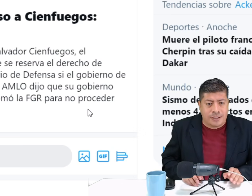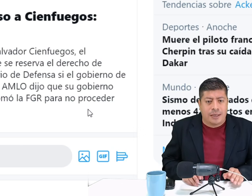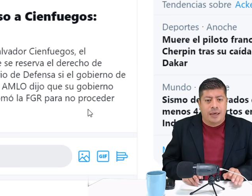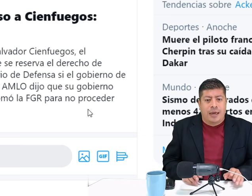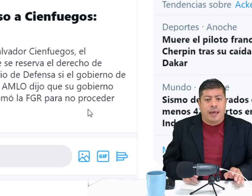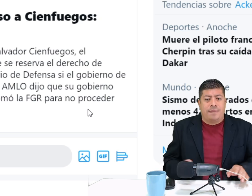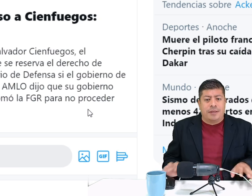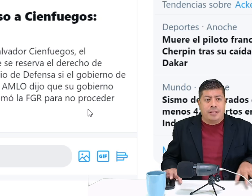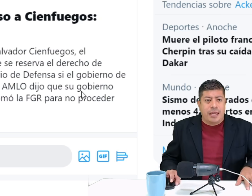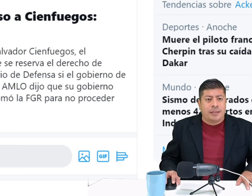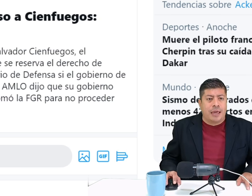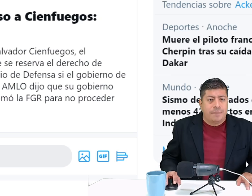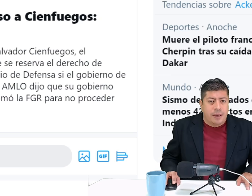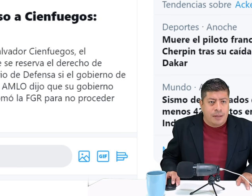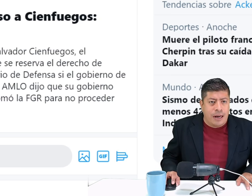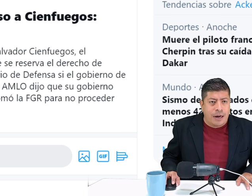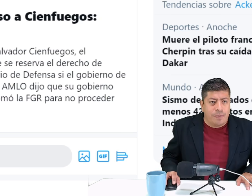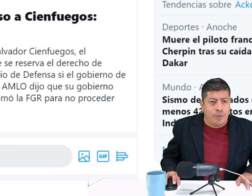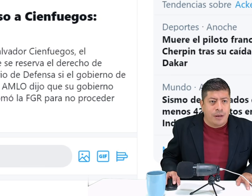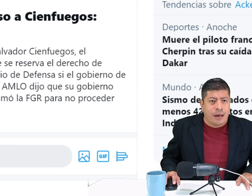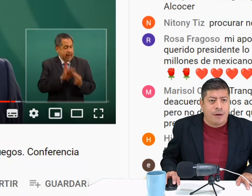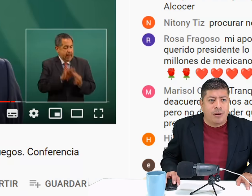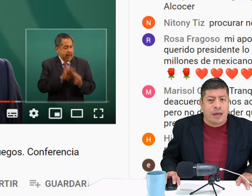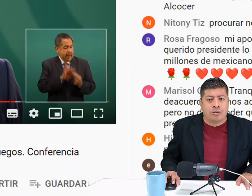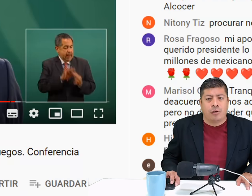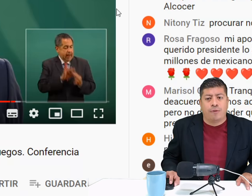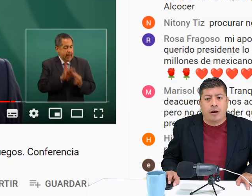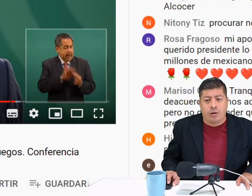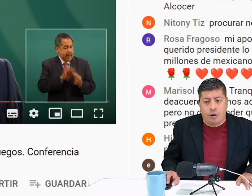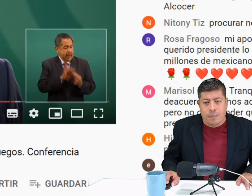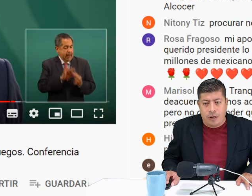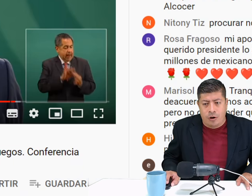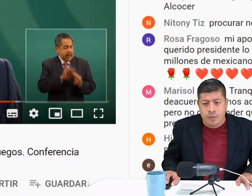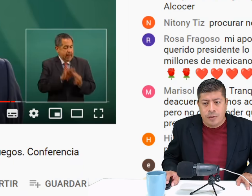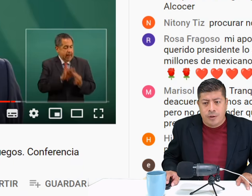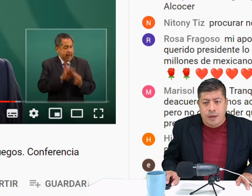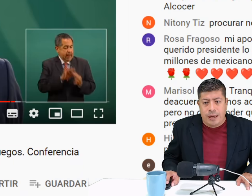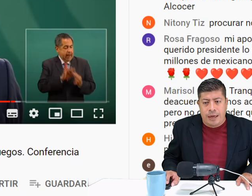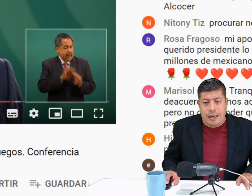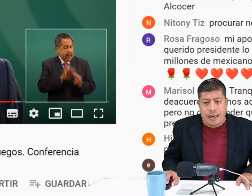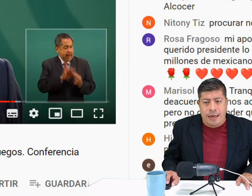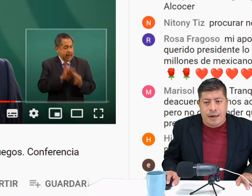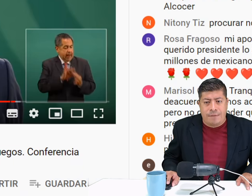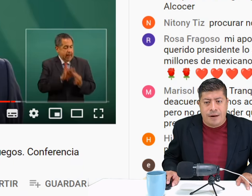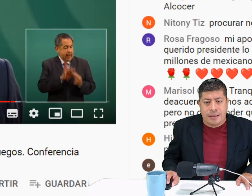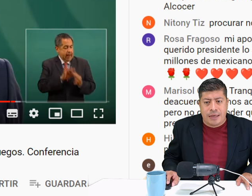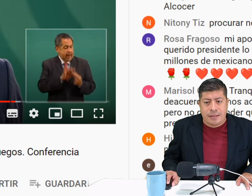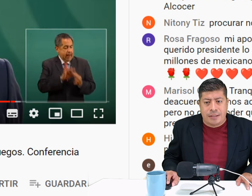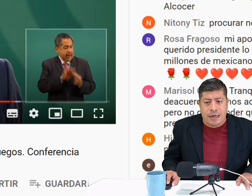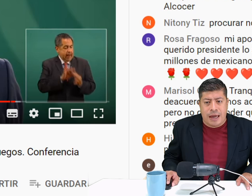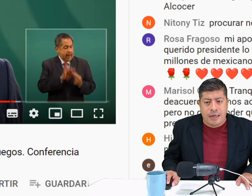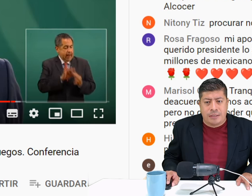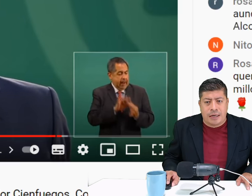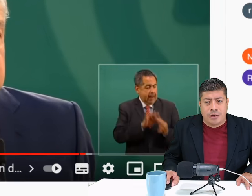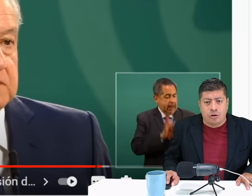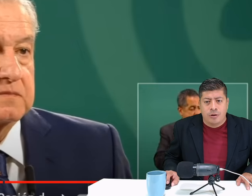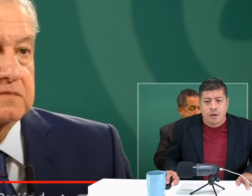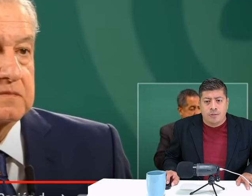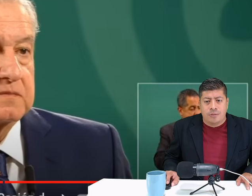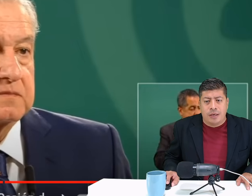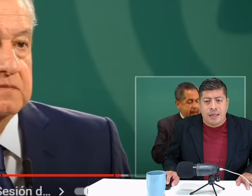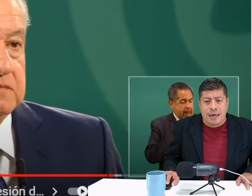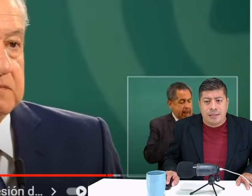lo hace. El presidente de la República, bueno, esto fue lo que opinó referente a este